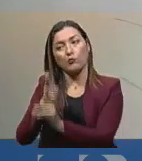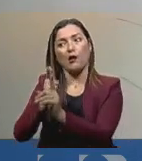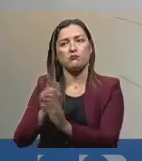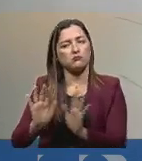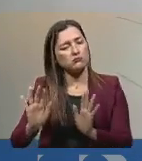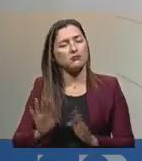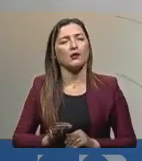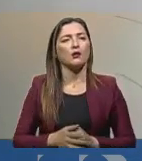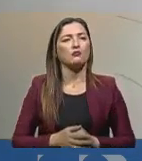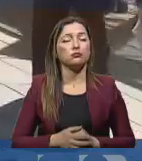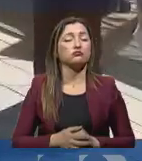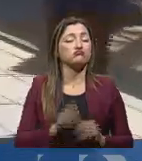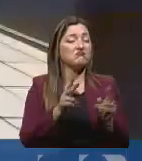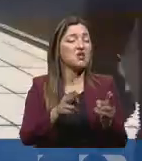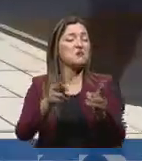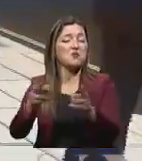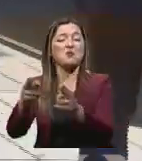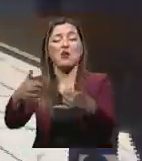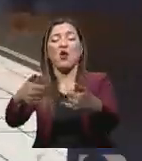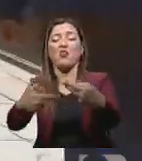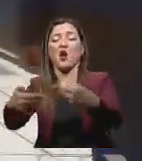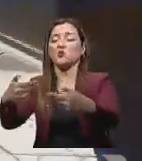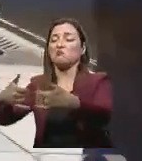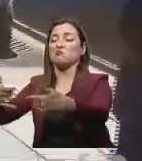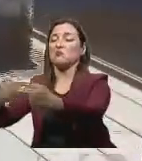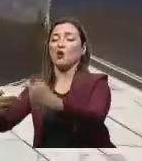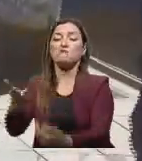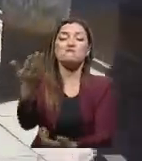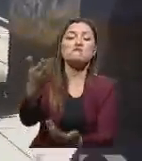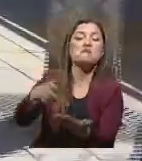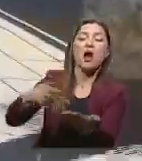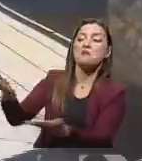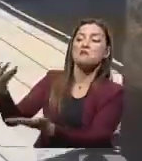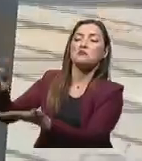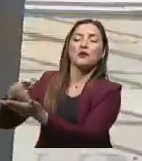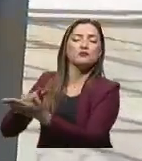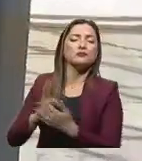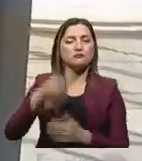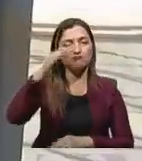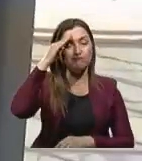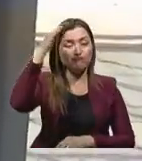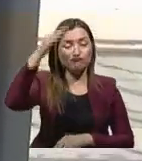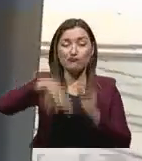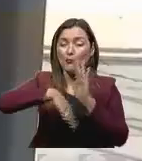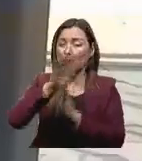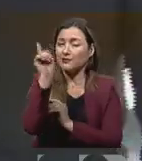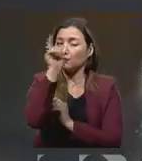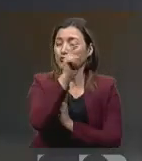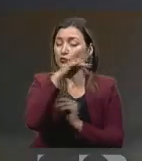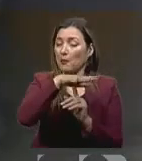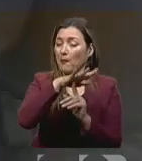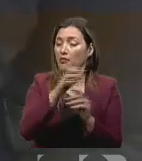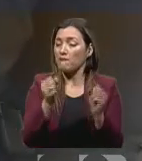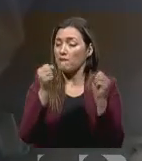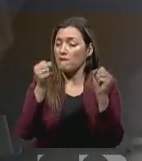otros vecinos también qué es lo que les piden la policía realiza patrullajes en las zonas más conflictivas como el parque 12 de noviembre y